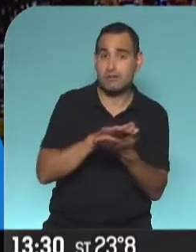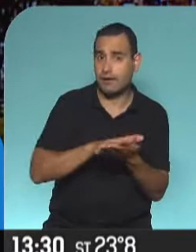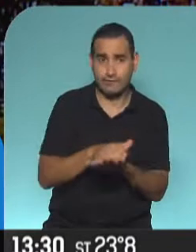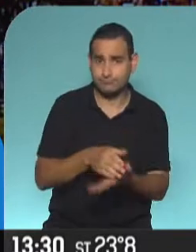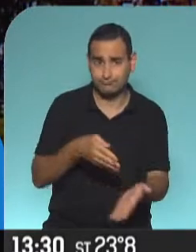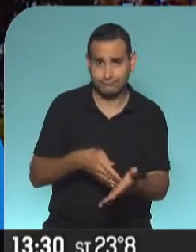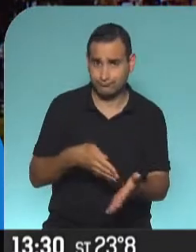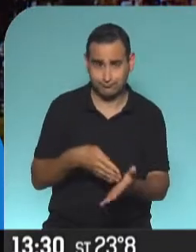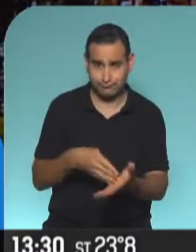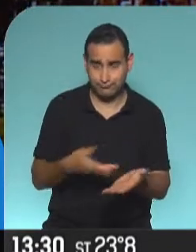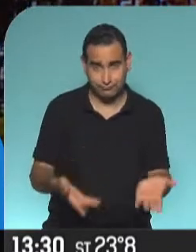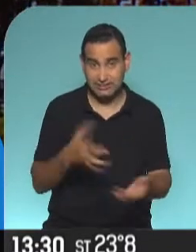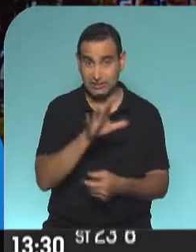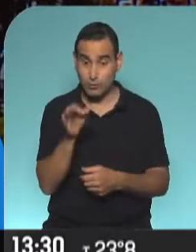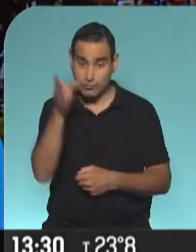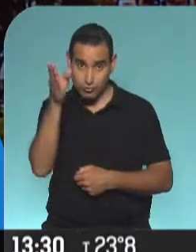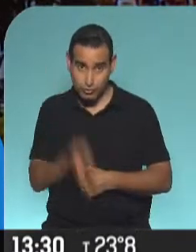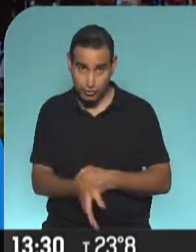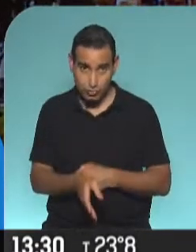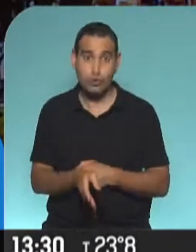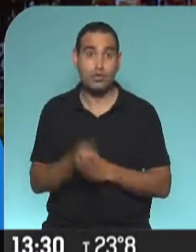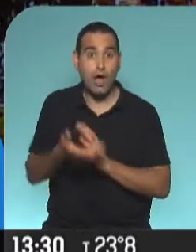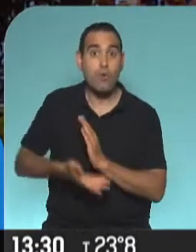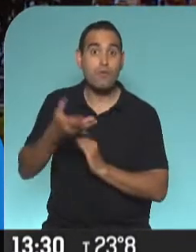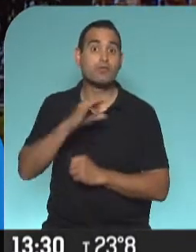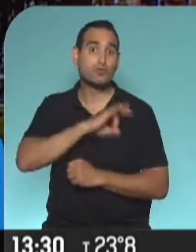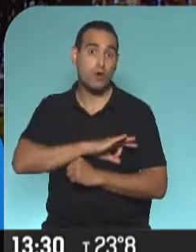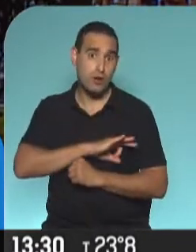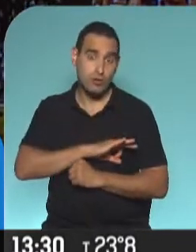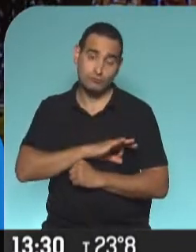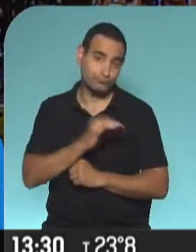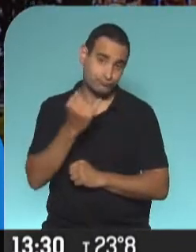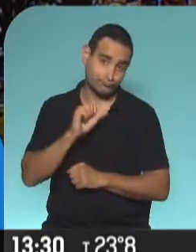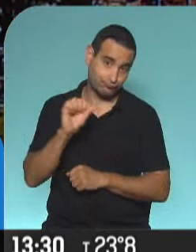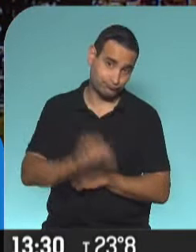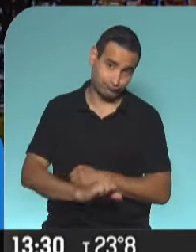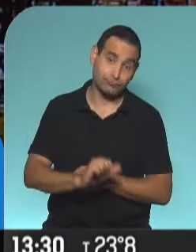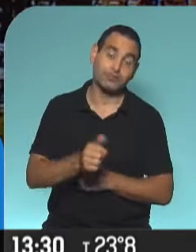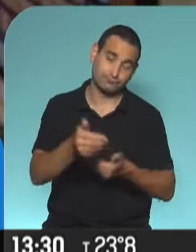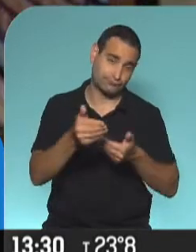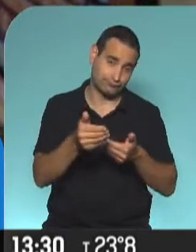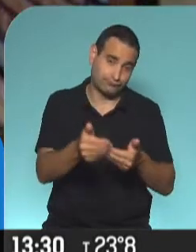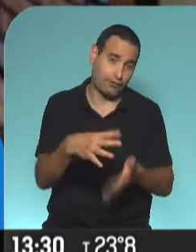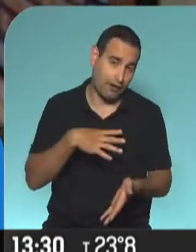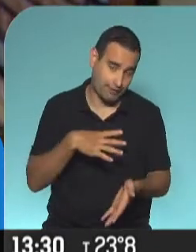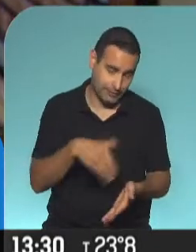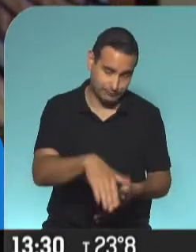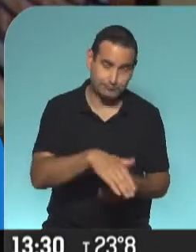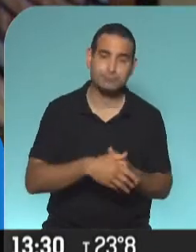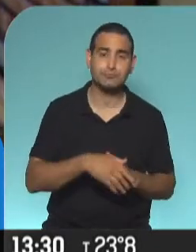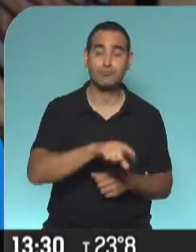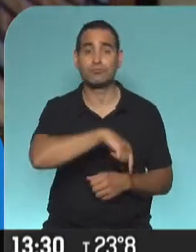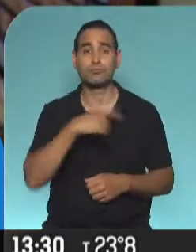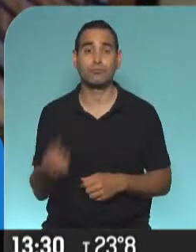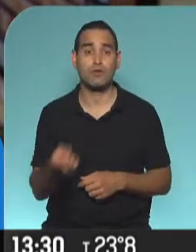en muchos sí. sectores, por lo tanto el 50% de aumento salarial estaría dado de baja Estaría y retrasado, digamos, por lo retrasado. como mínimo, claro. Claro. Y por otro